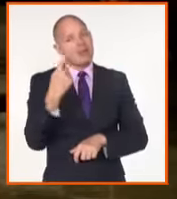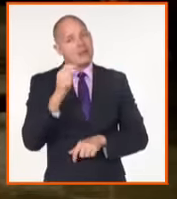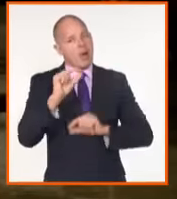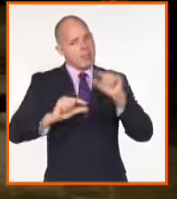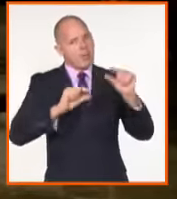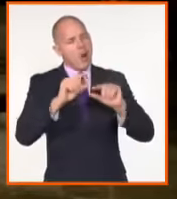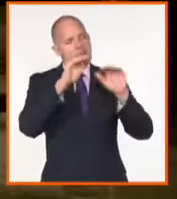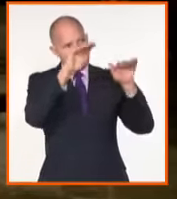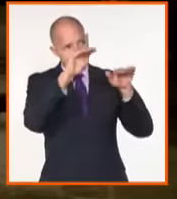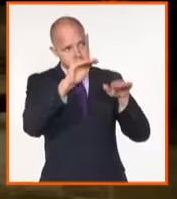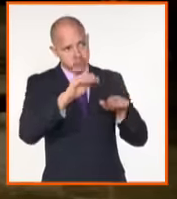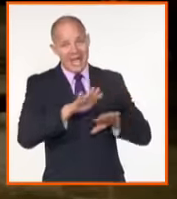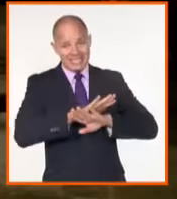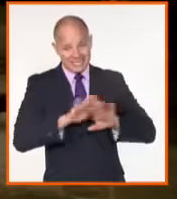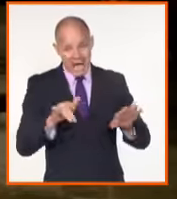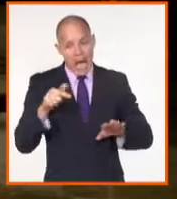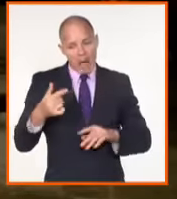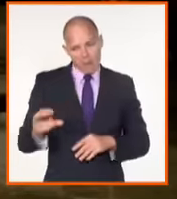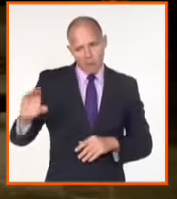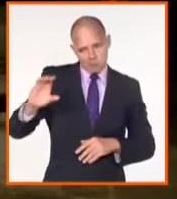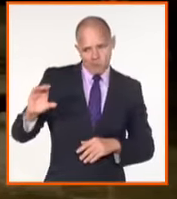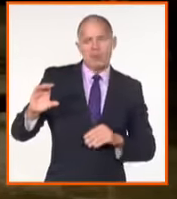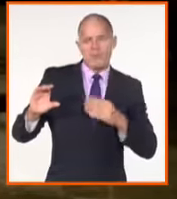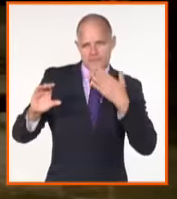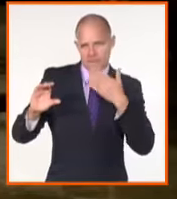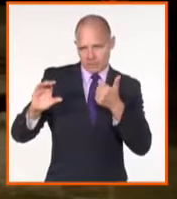bajo ingreso. Por ejemplo, hoy estamos